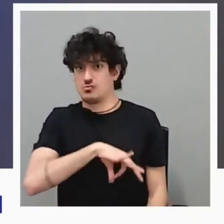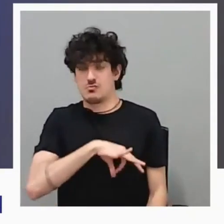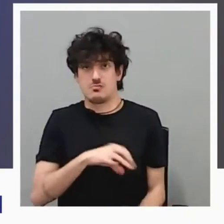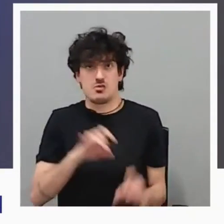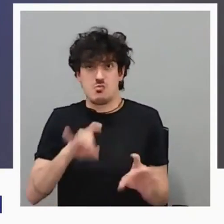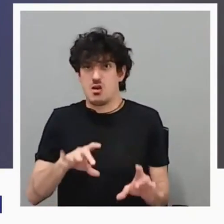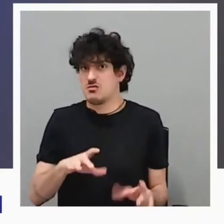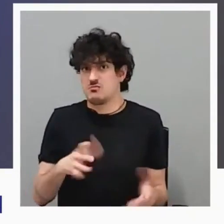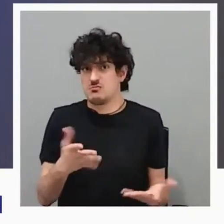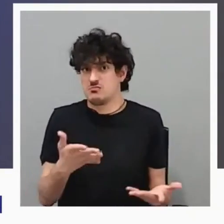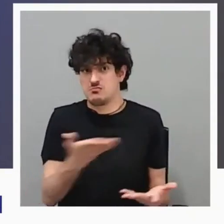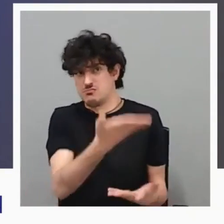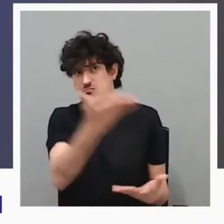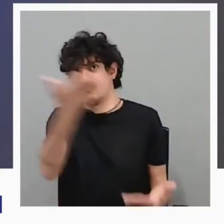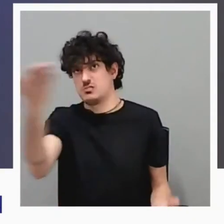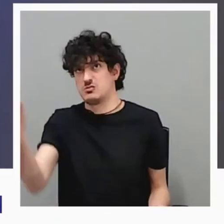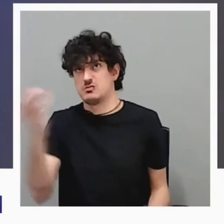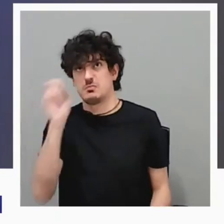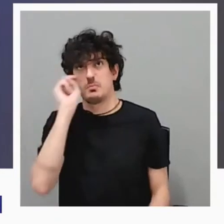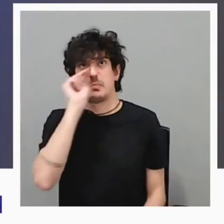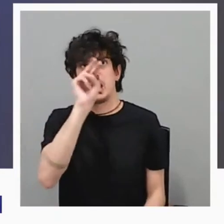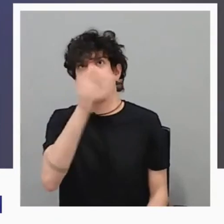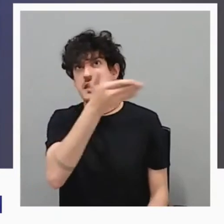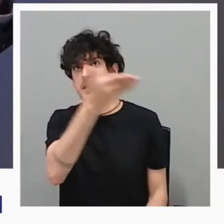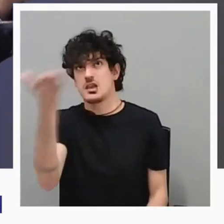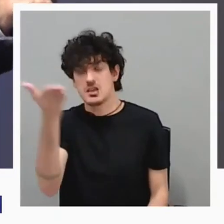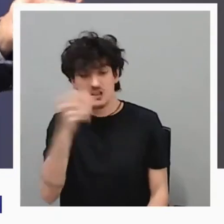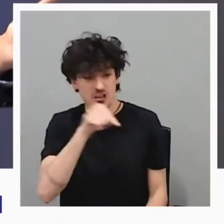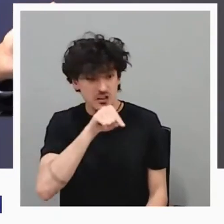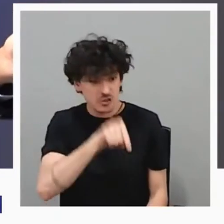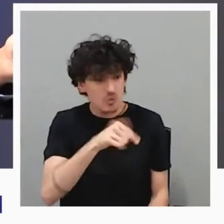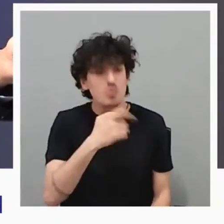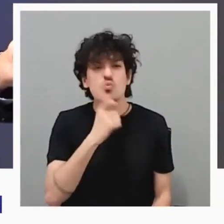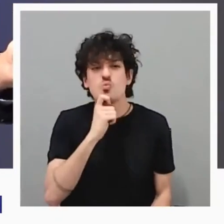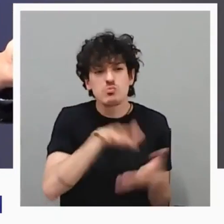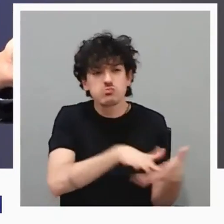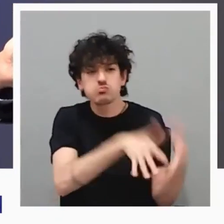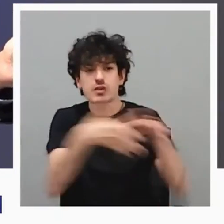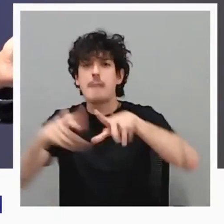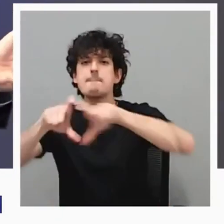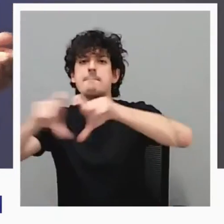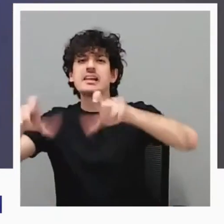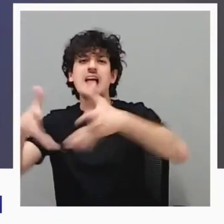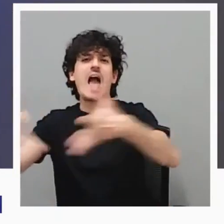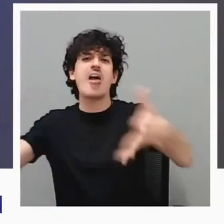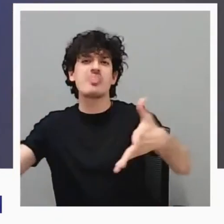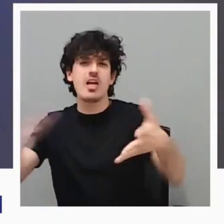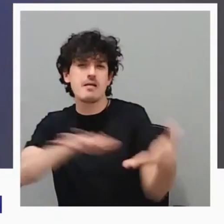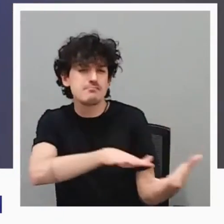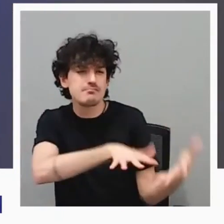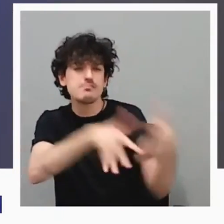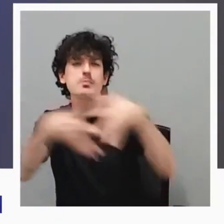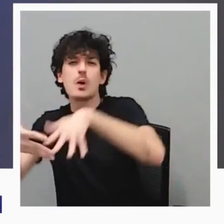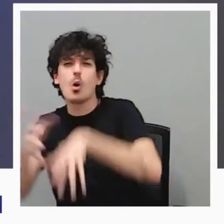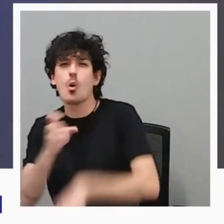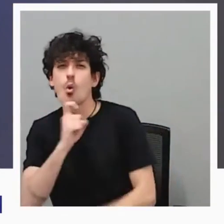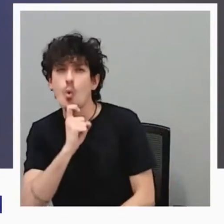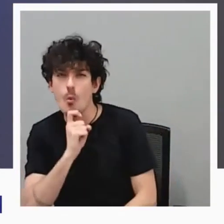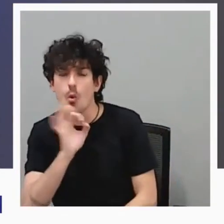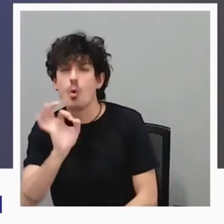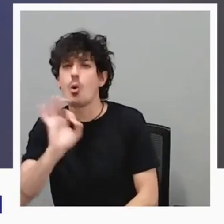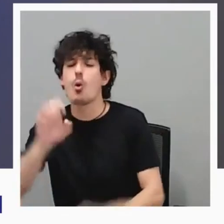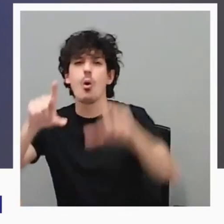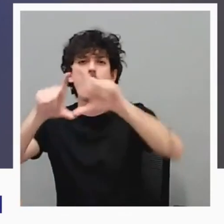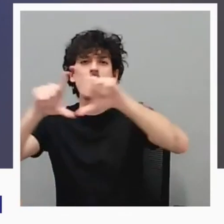lo transferimos a la gran empresa o a las instituciones públicas, porque la gran empresa también